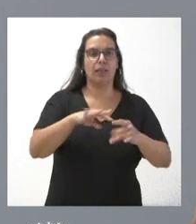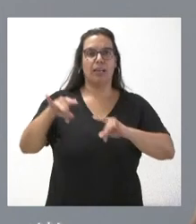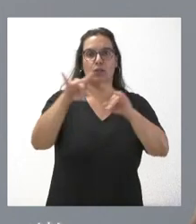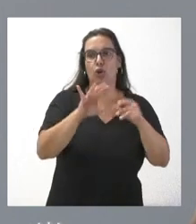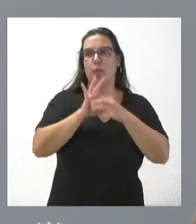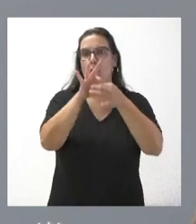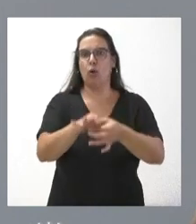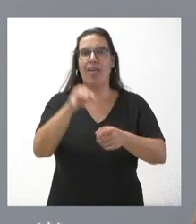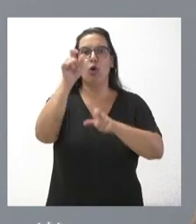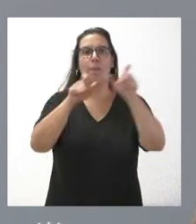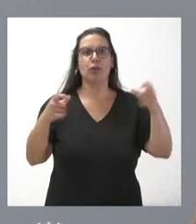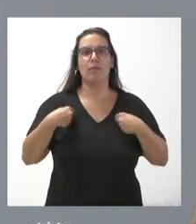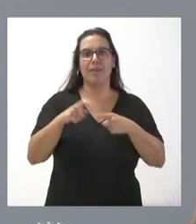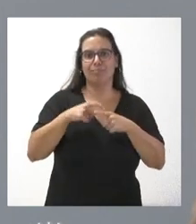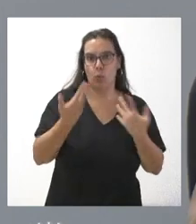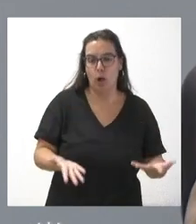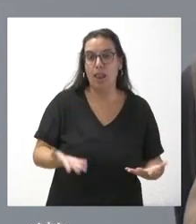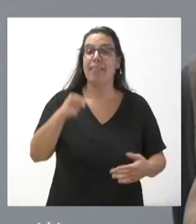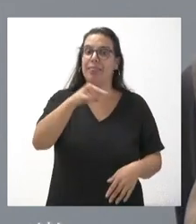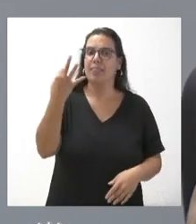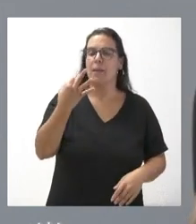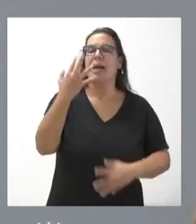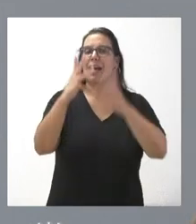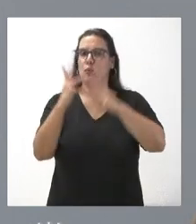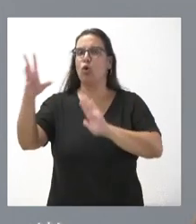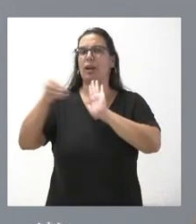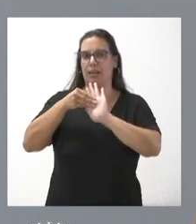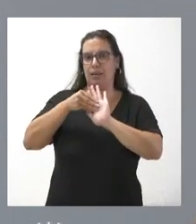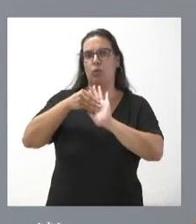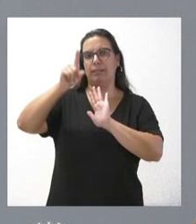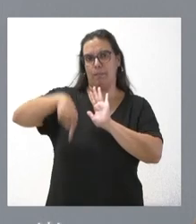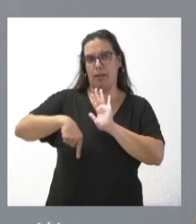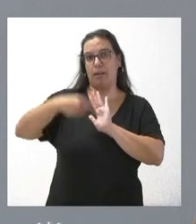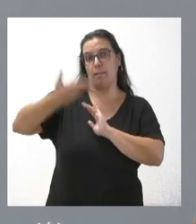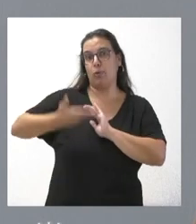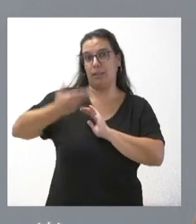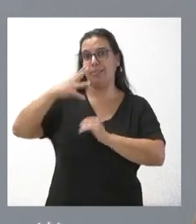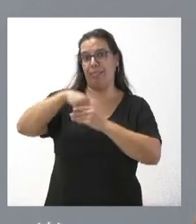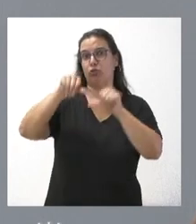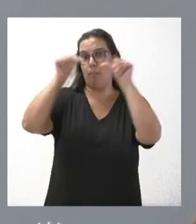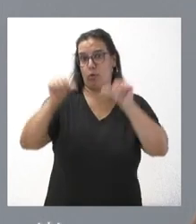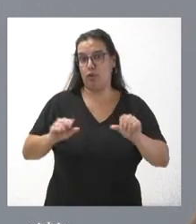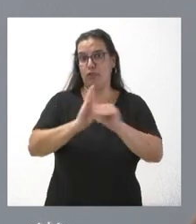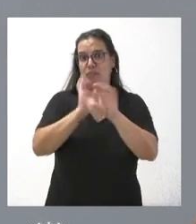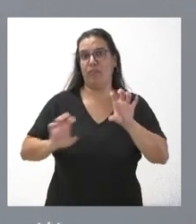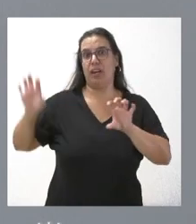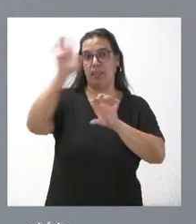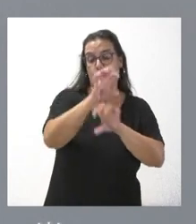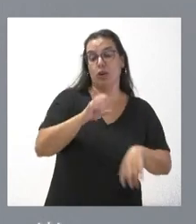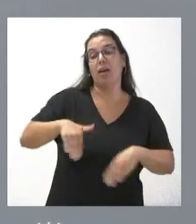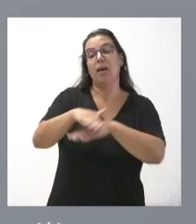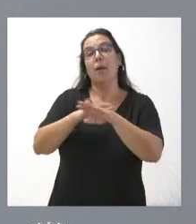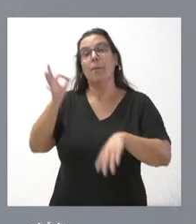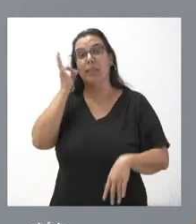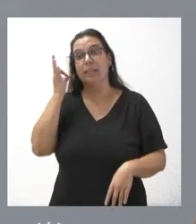que adquirir mayor relevancia en el modelo de financiación de las comunidades autónomas. No, yo sí pienso, como piensa la ministra, que